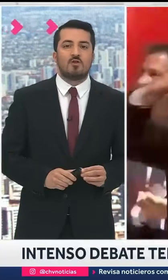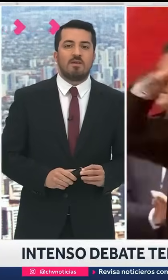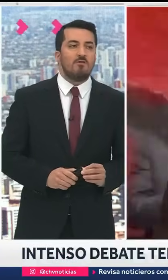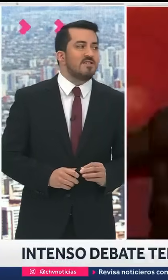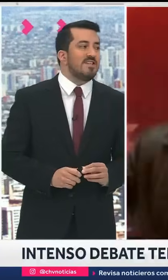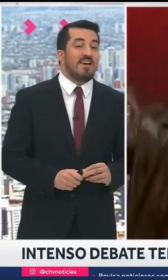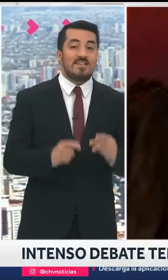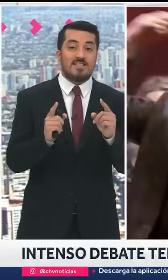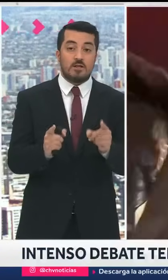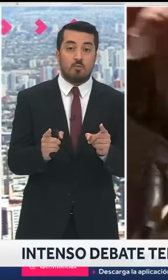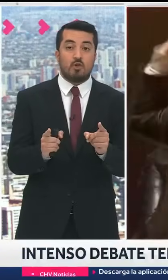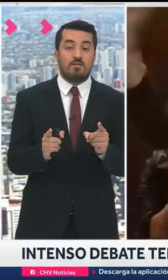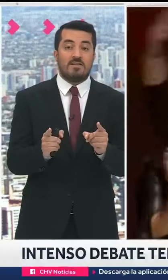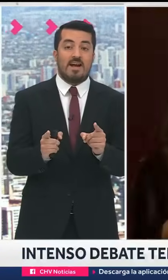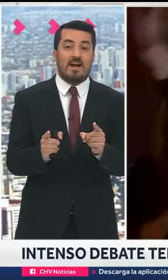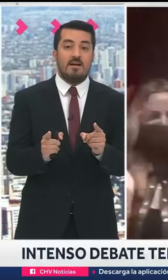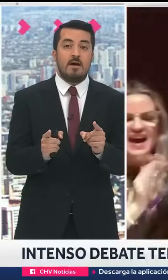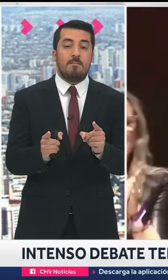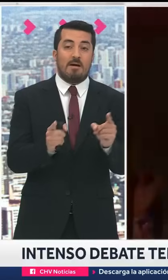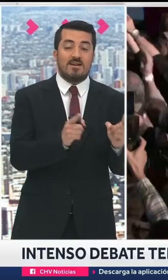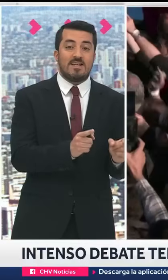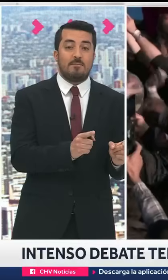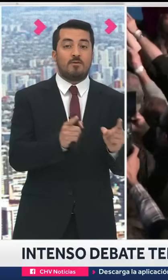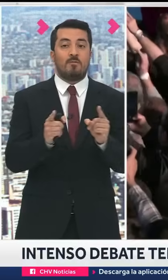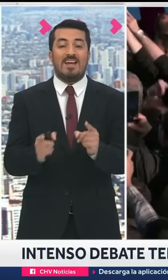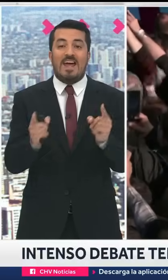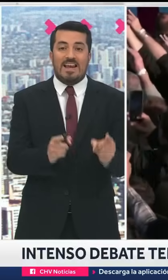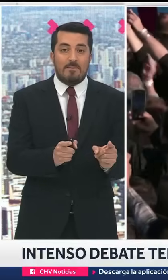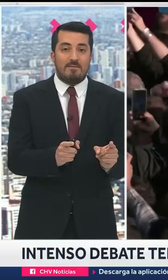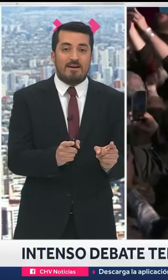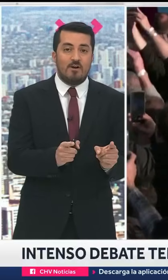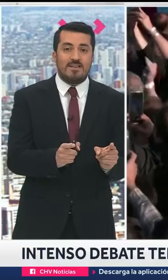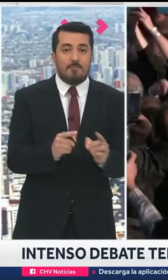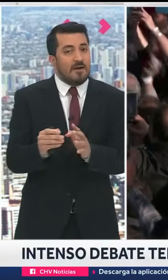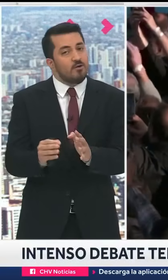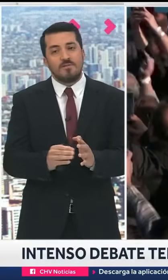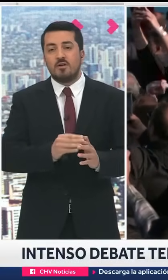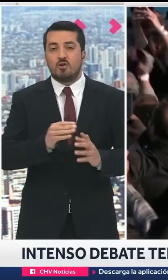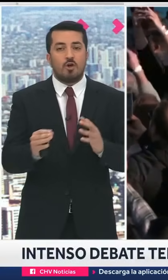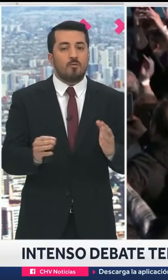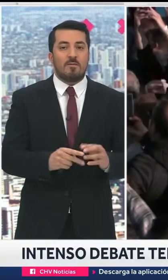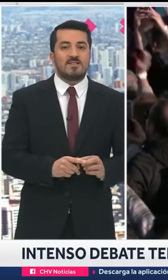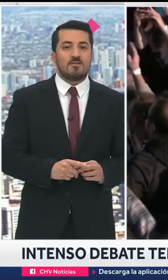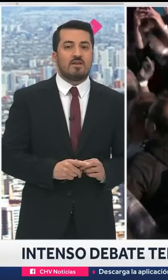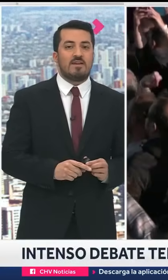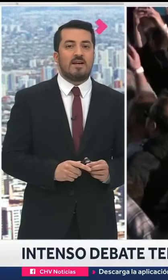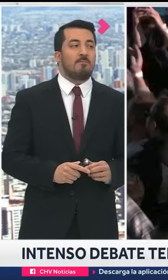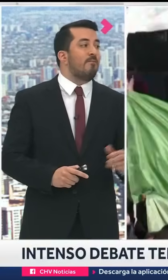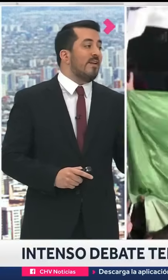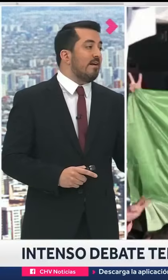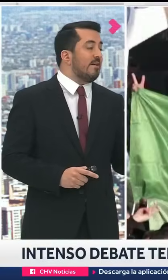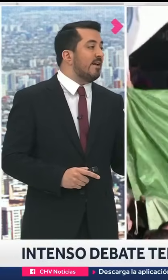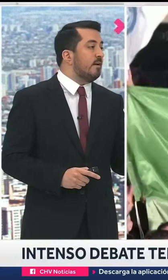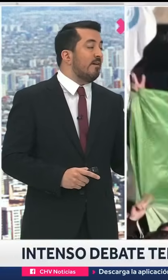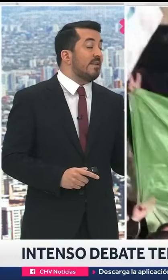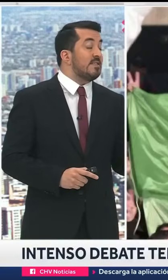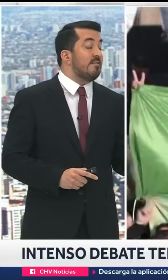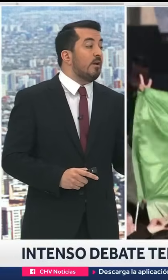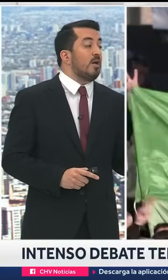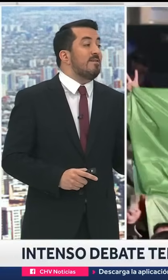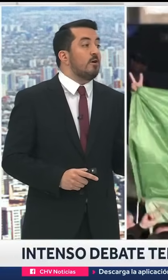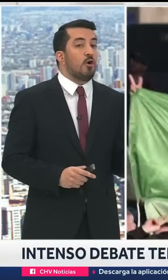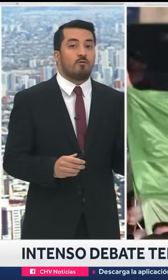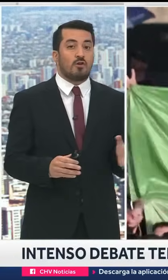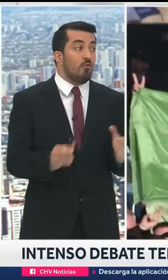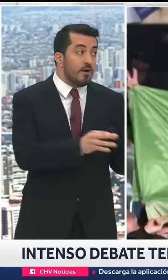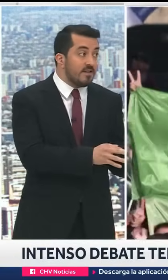día domingo. Se sabe que hay 6 puntos de ventaja para Massa respecto de Milei en la primera vuelta, pero todo puede pasar todavía. Falta saber